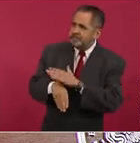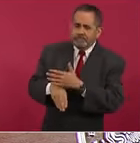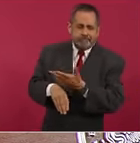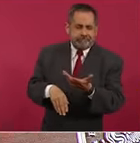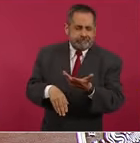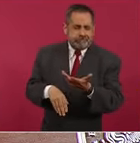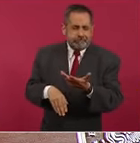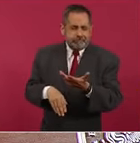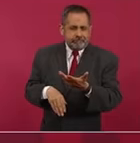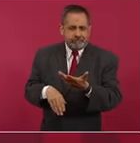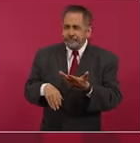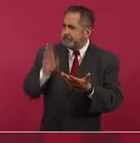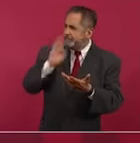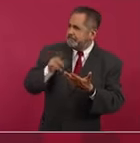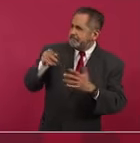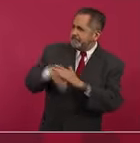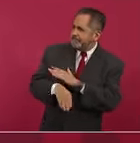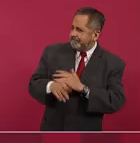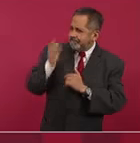que quedáramos mal,